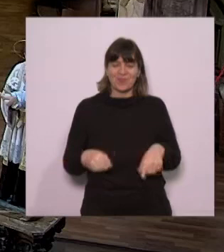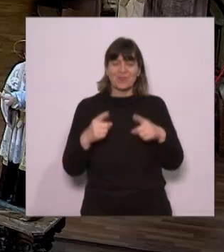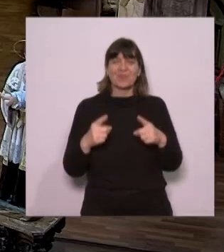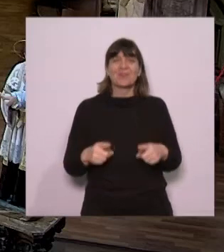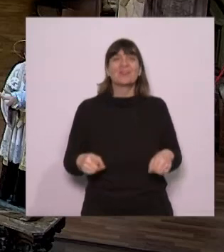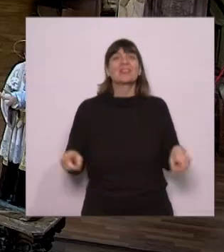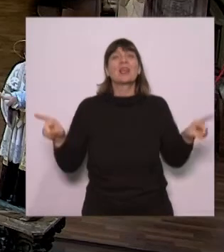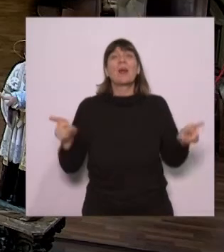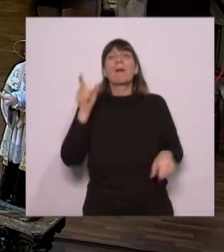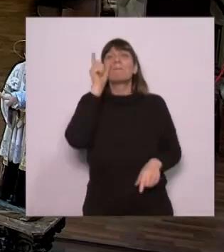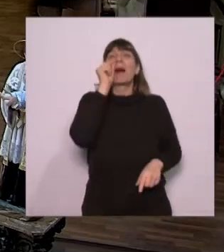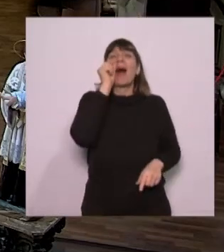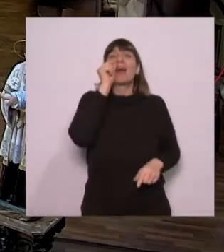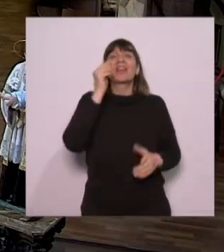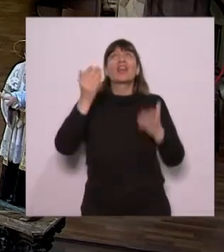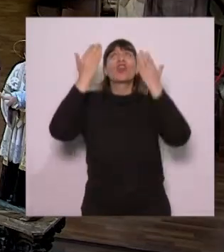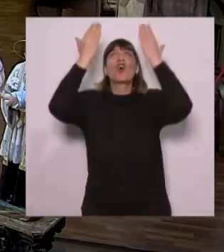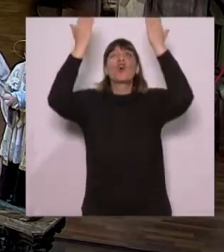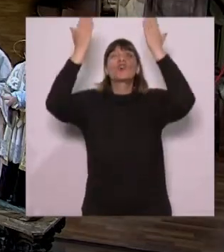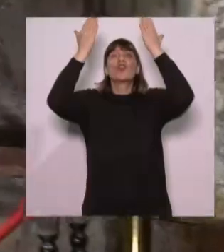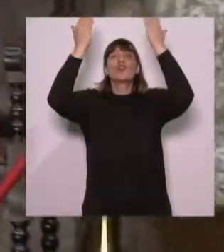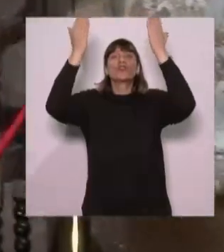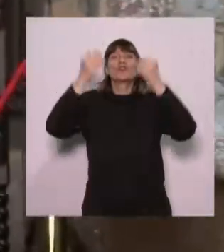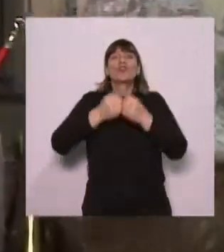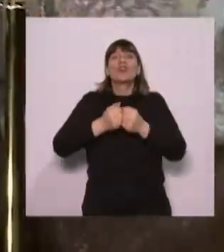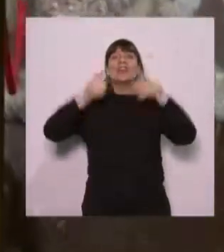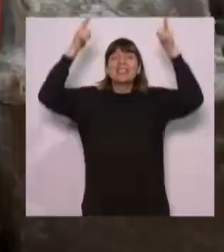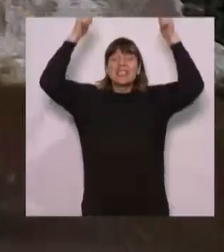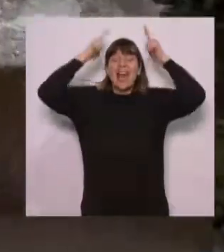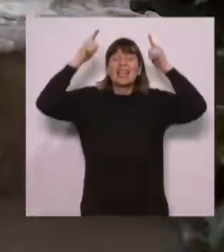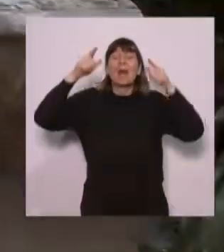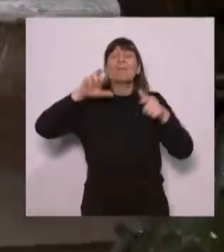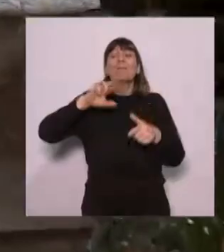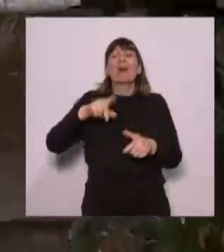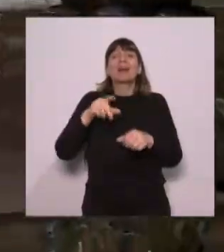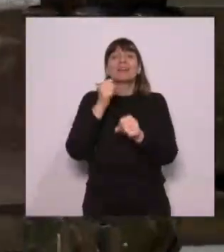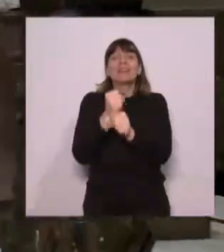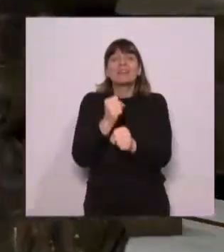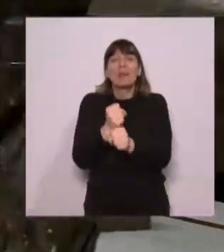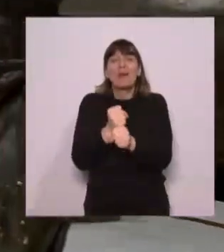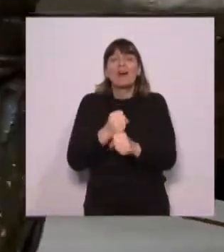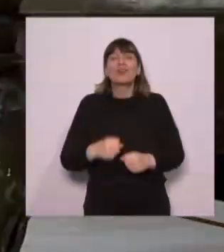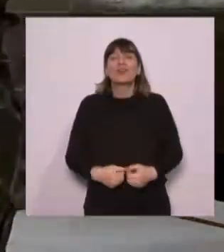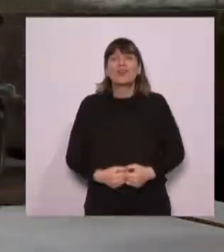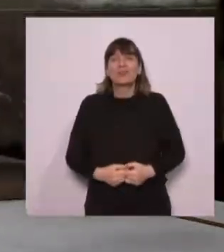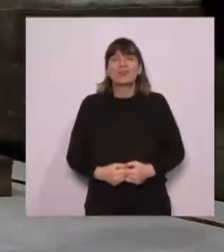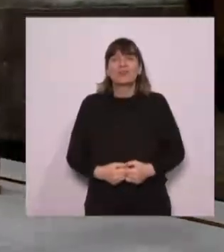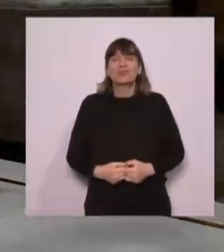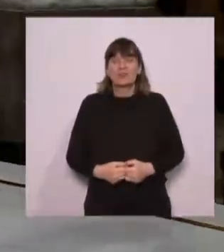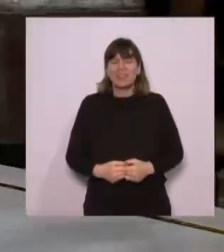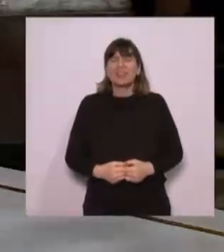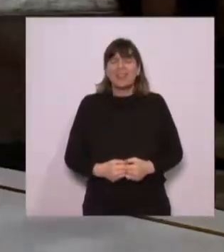Desde la Catedral Metropolitana de Buenos Aires compartimos la Santa Misa presidida por